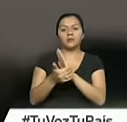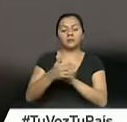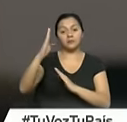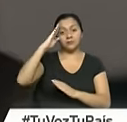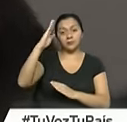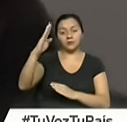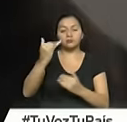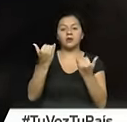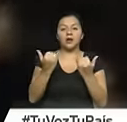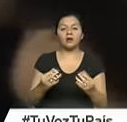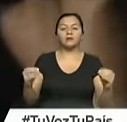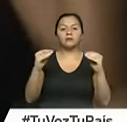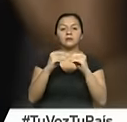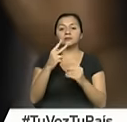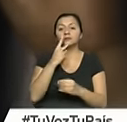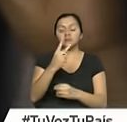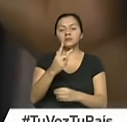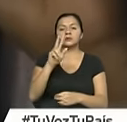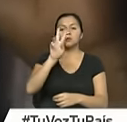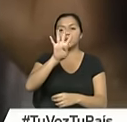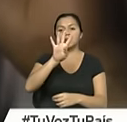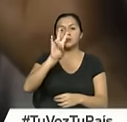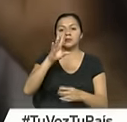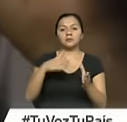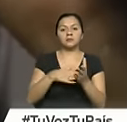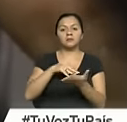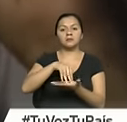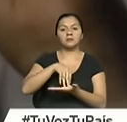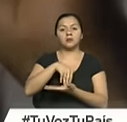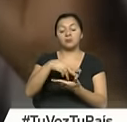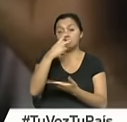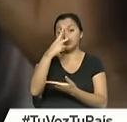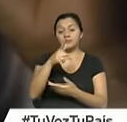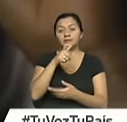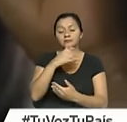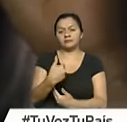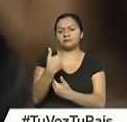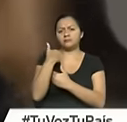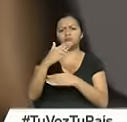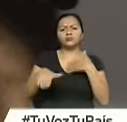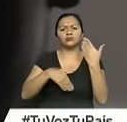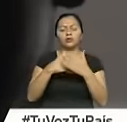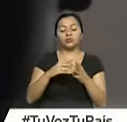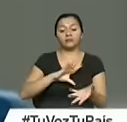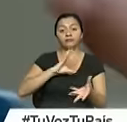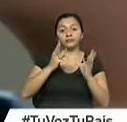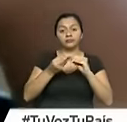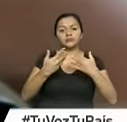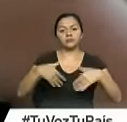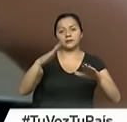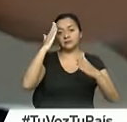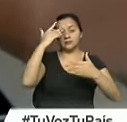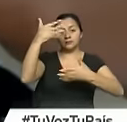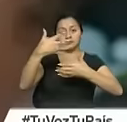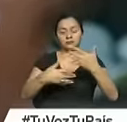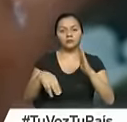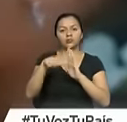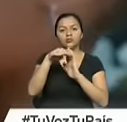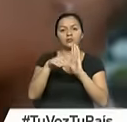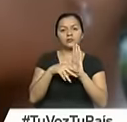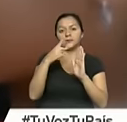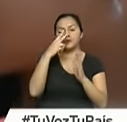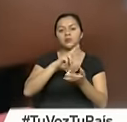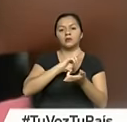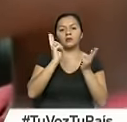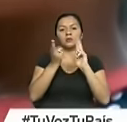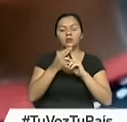policiales y actualmente son más de 47.000 miembros quienes a través del mismo han adquirido conocimiento de la normativa que